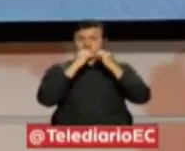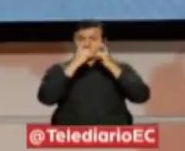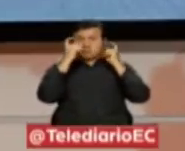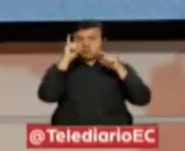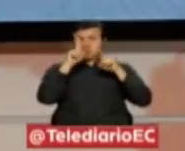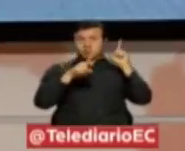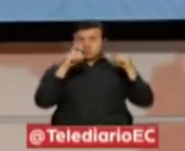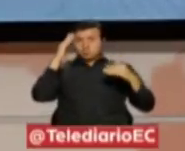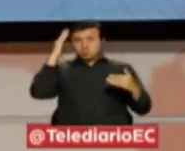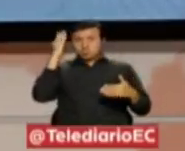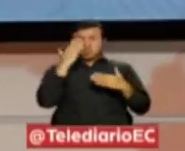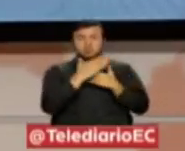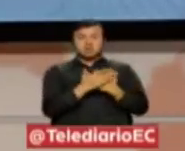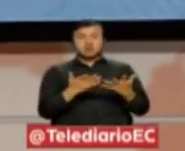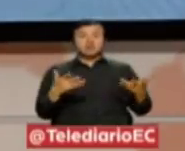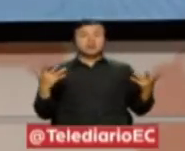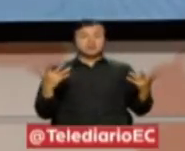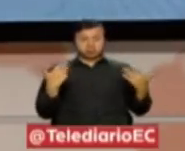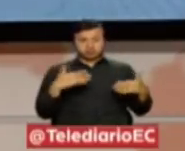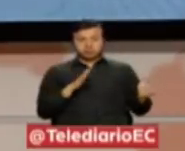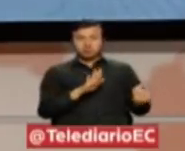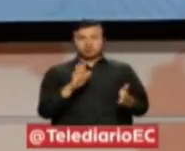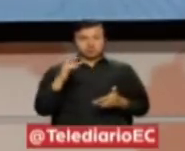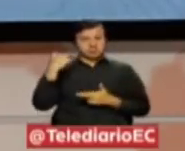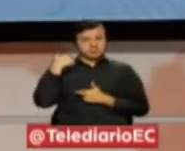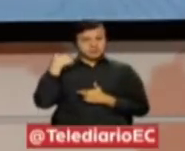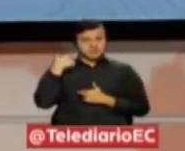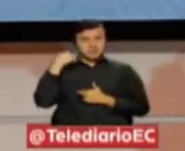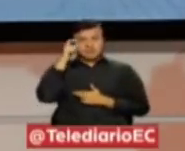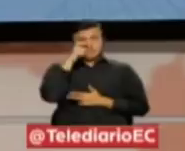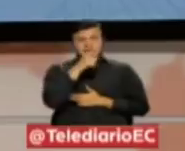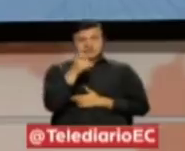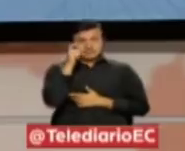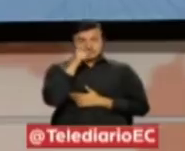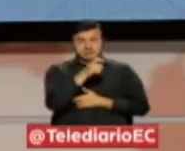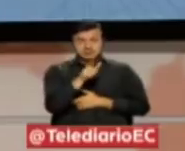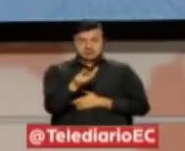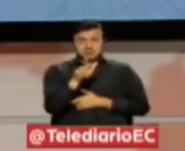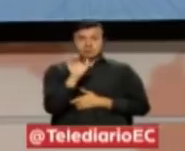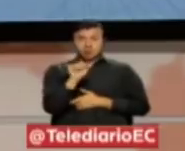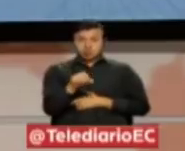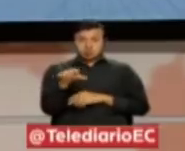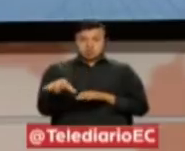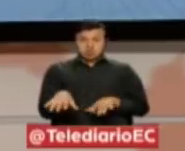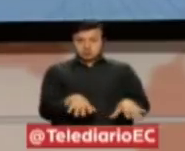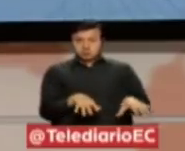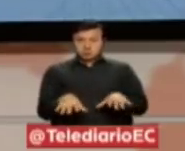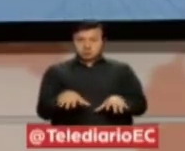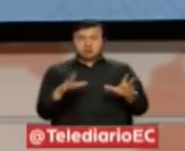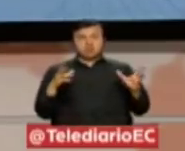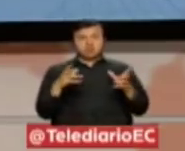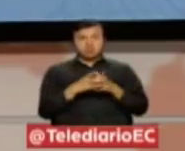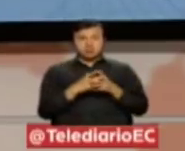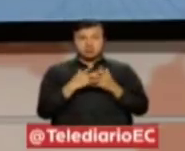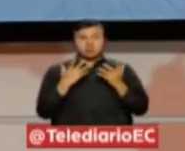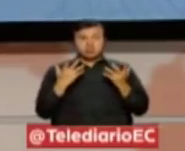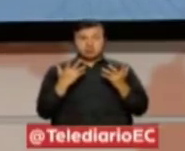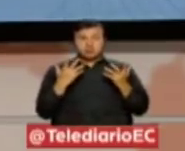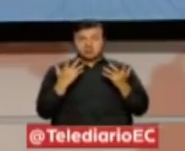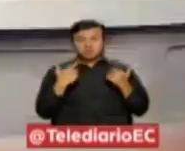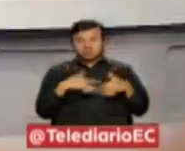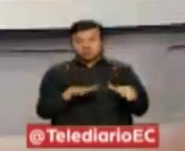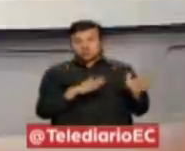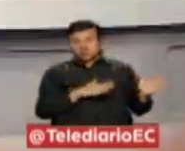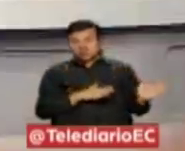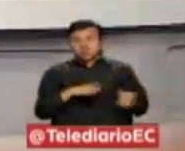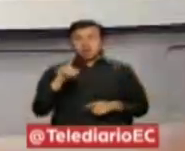organismos policiales que están llamados a cumplir con su deber. Hay una fiscalía que puede actuar de oficio. No se puede permitir que en función de